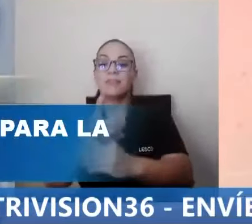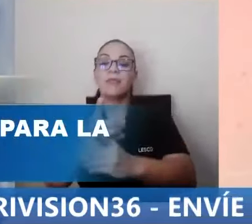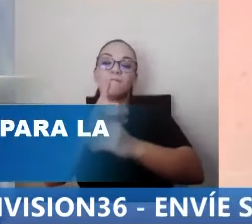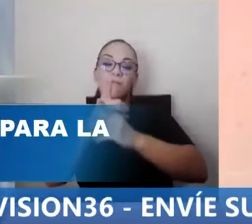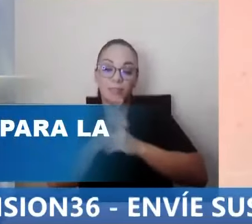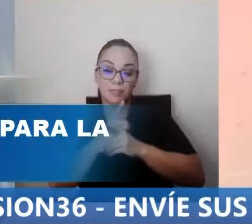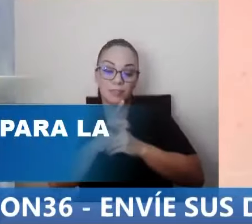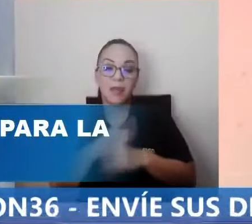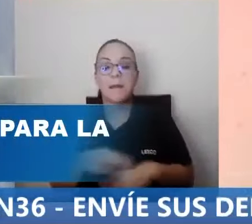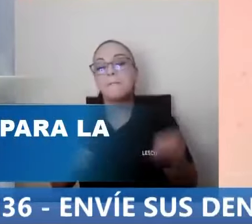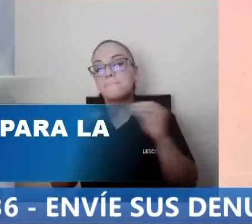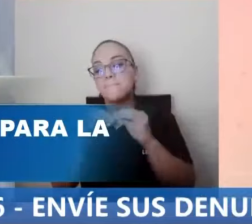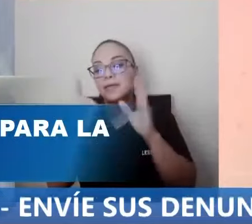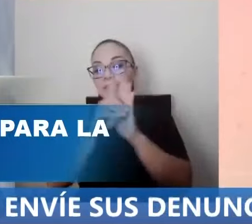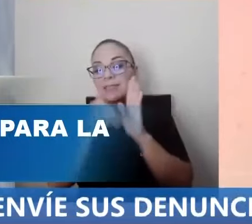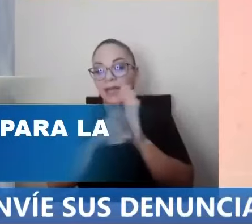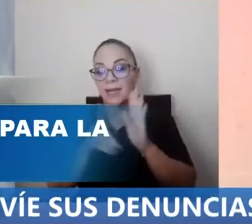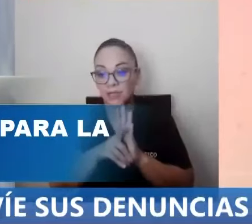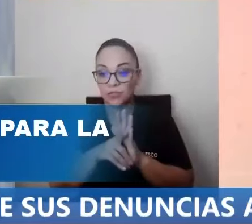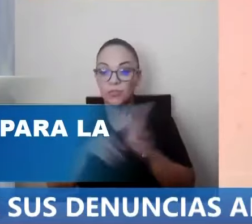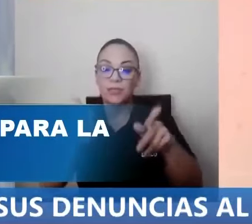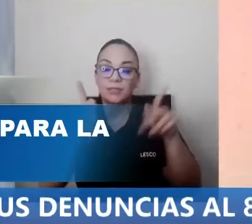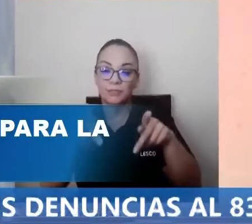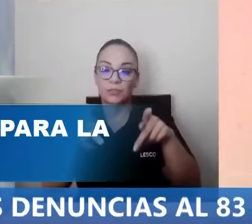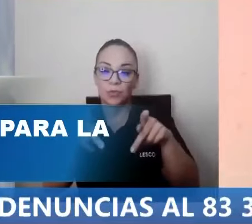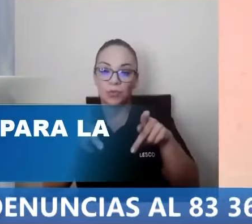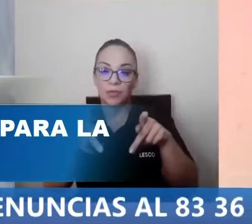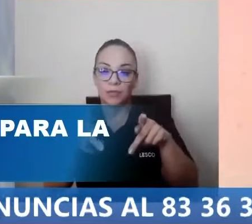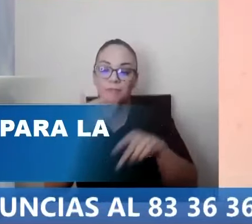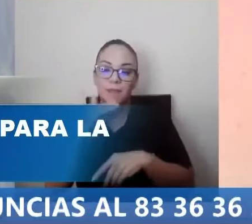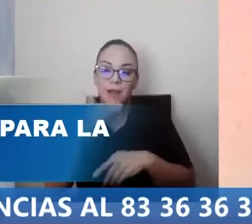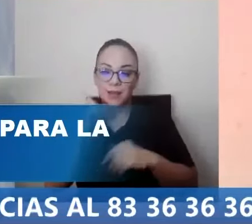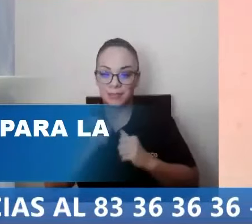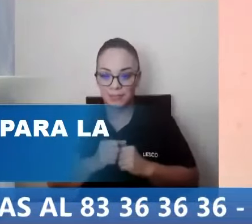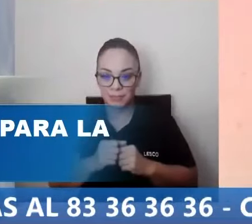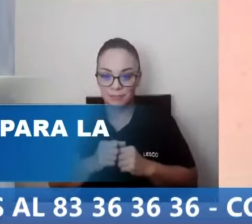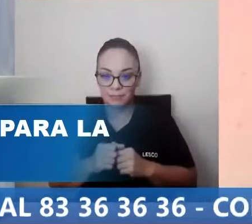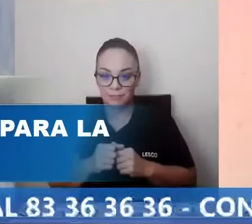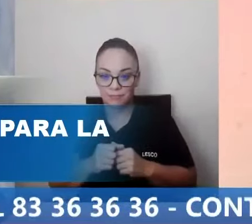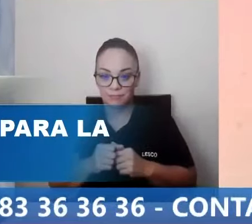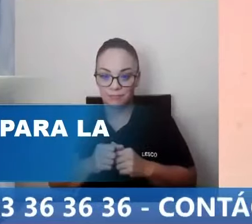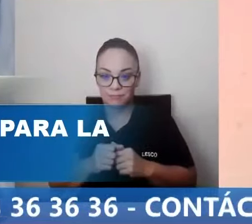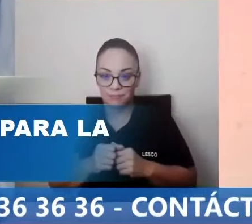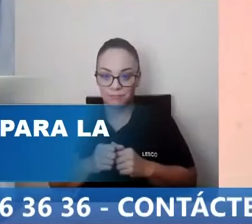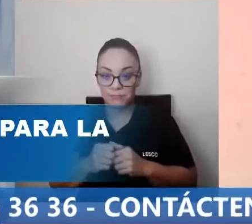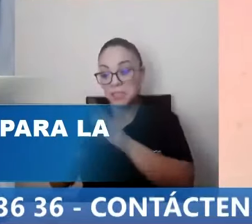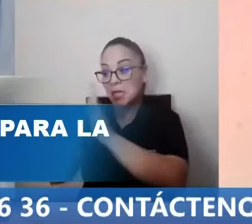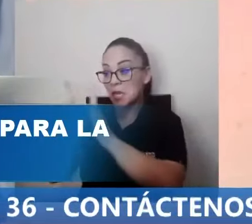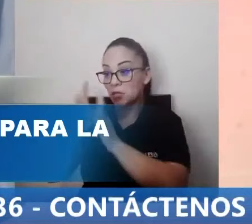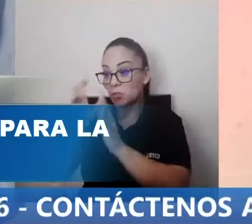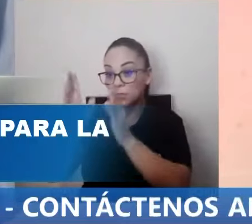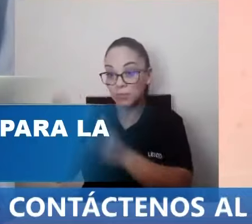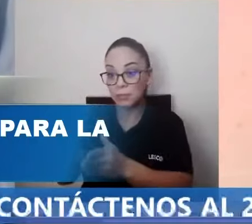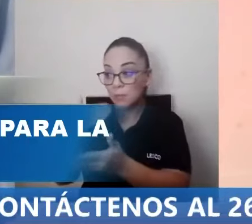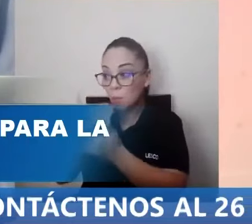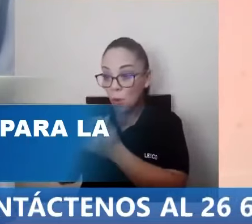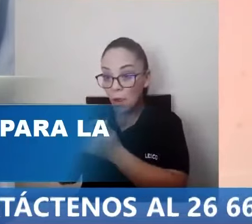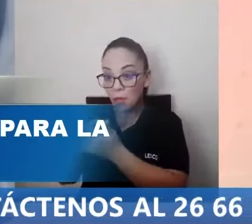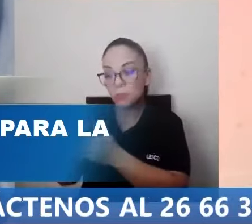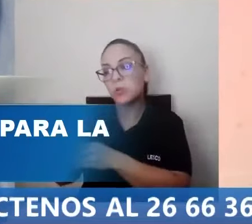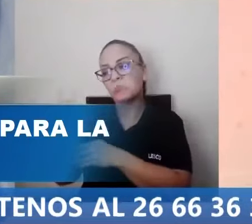los derechos de los delincuentes sobre los derechos de los costarricenses de